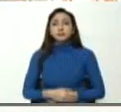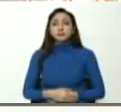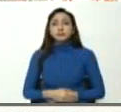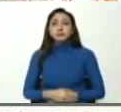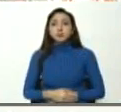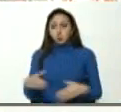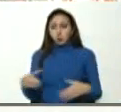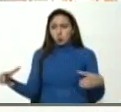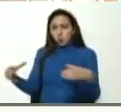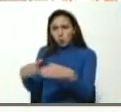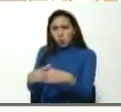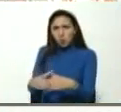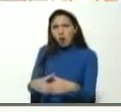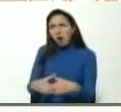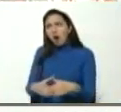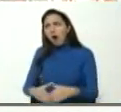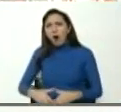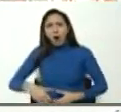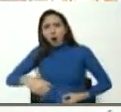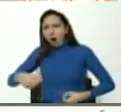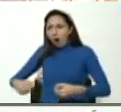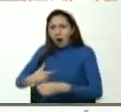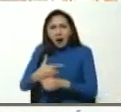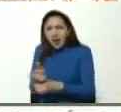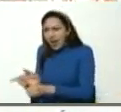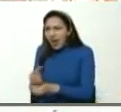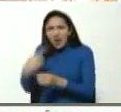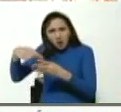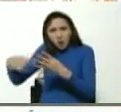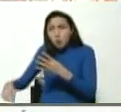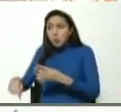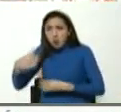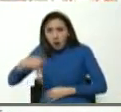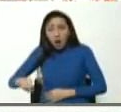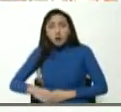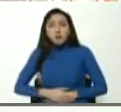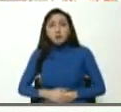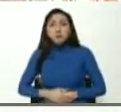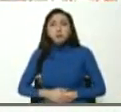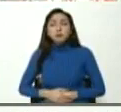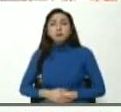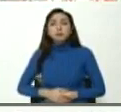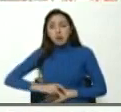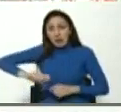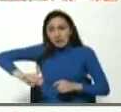un grupo de 10 tanques o un poco más prendidos